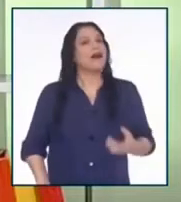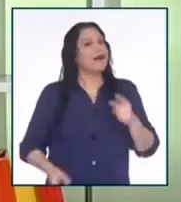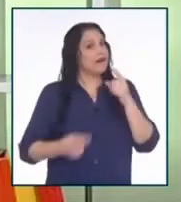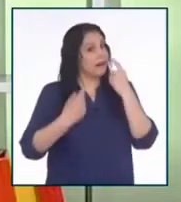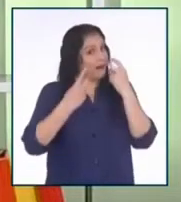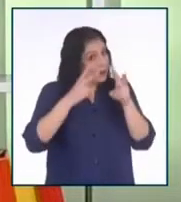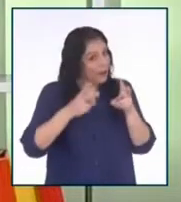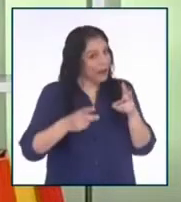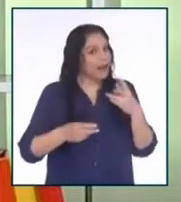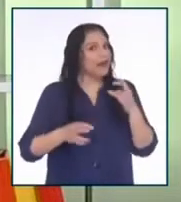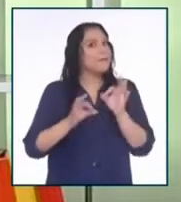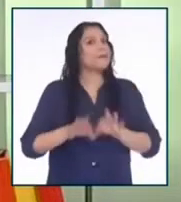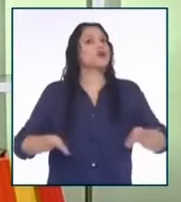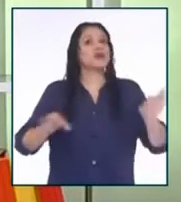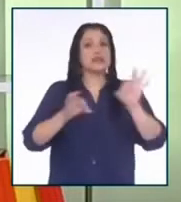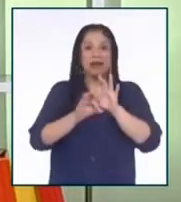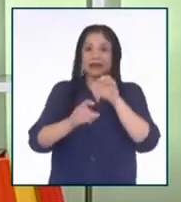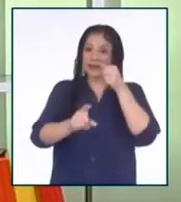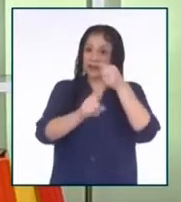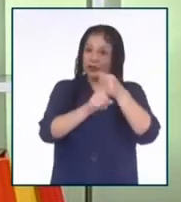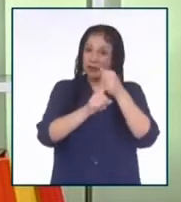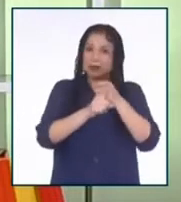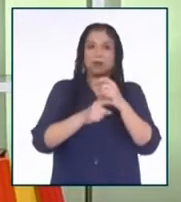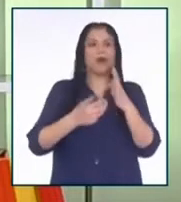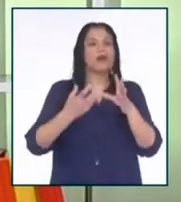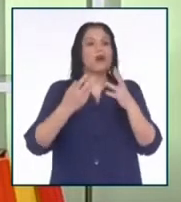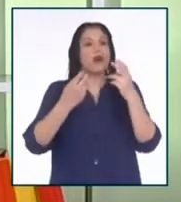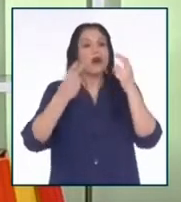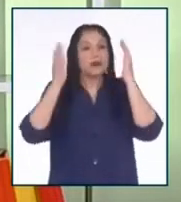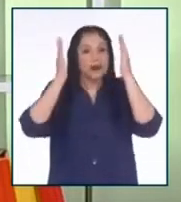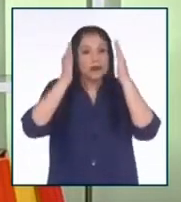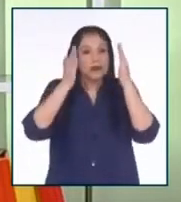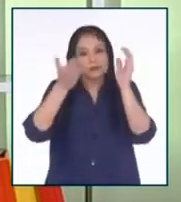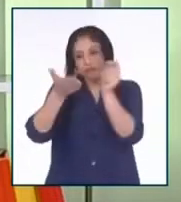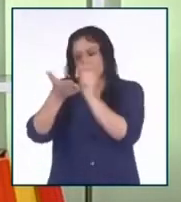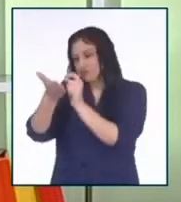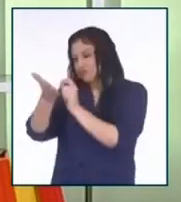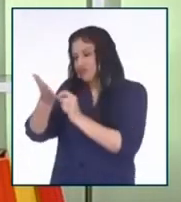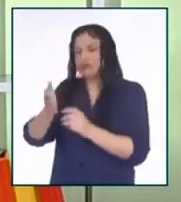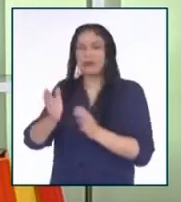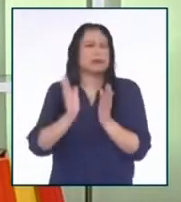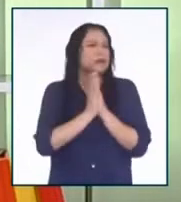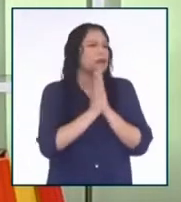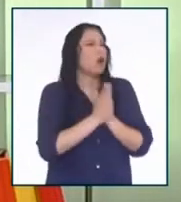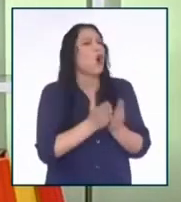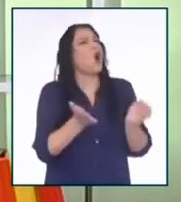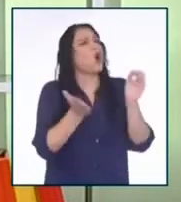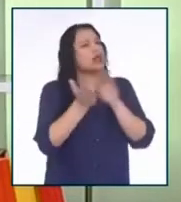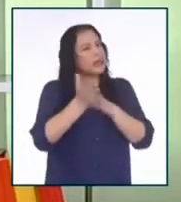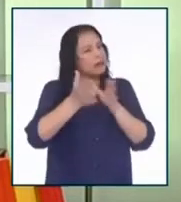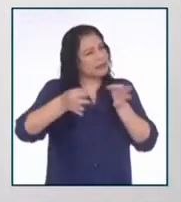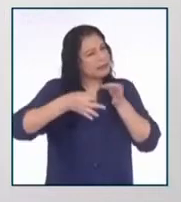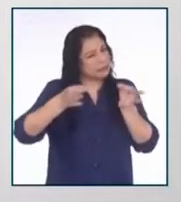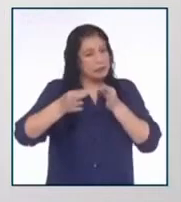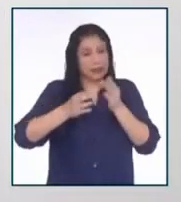y chicos, la importancia de hacer nuestros apuntes? Por favor, profesora, ¿cree que nos pueda